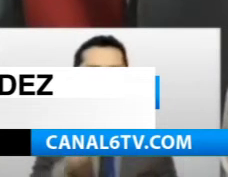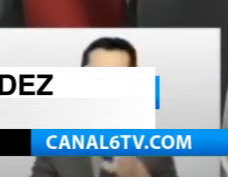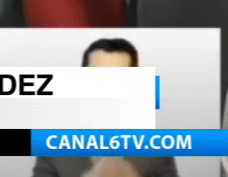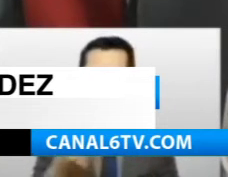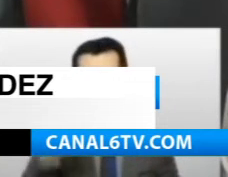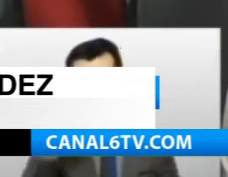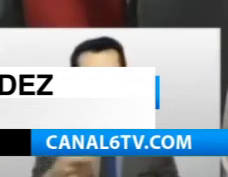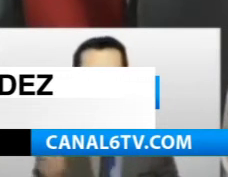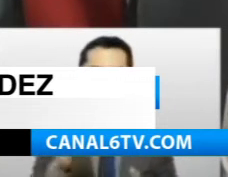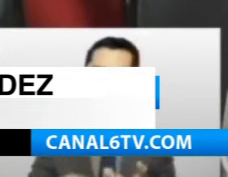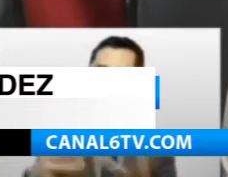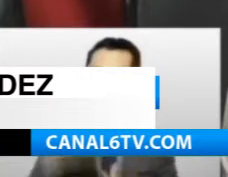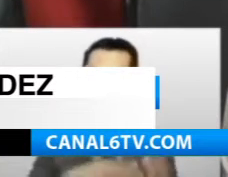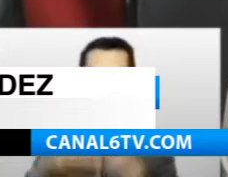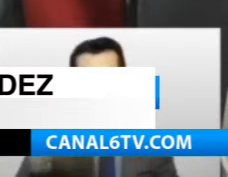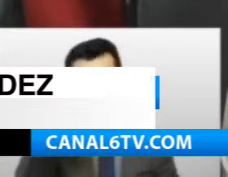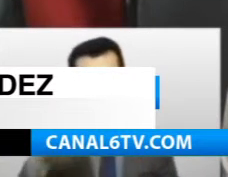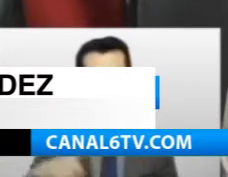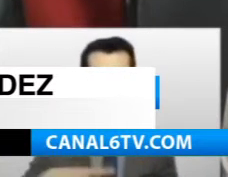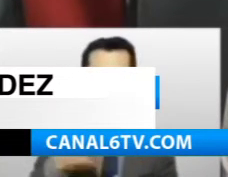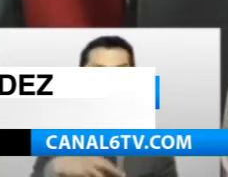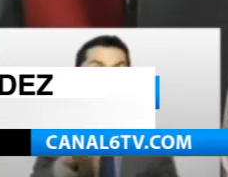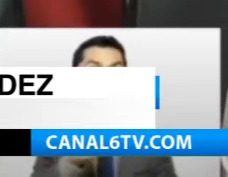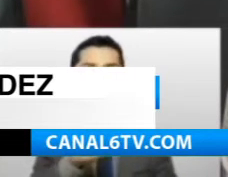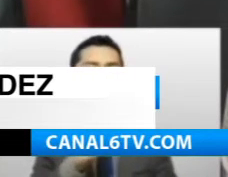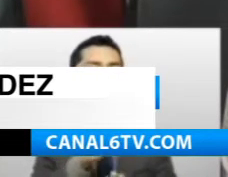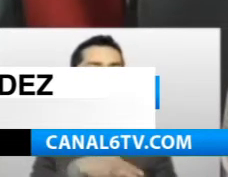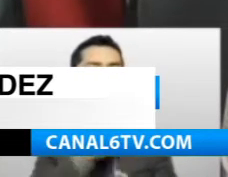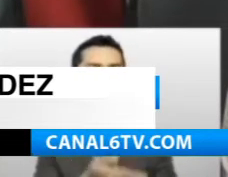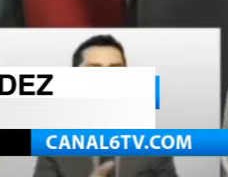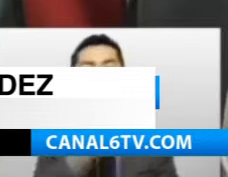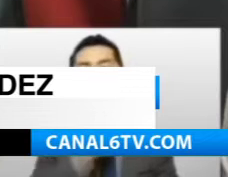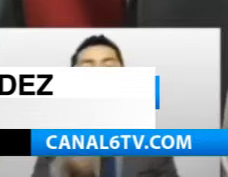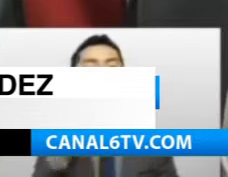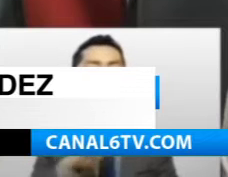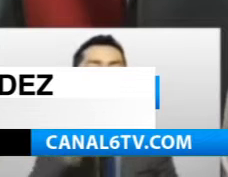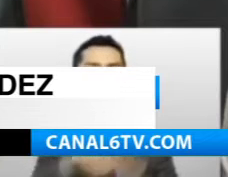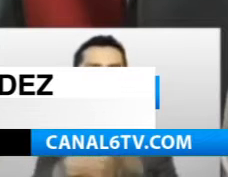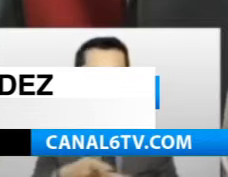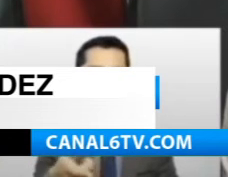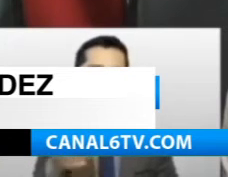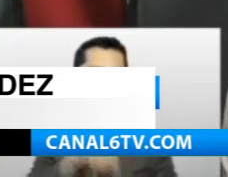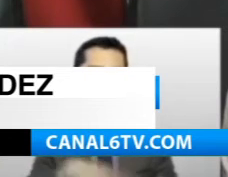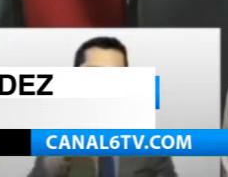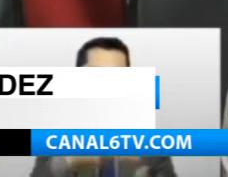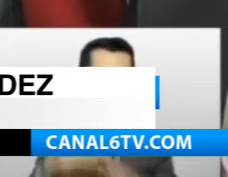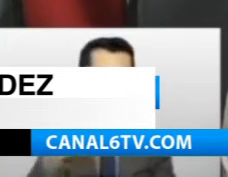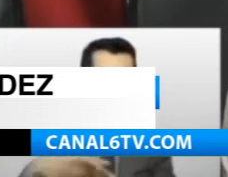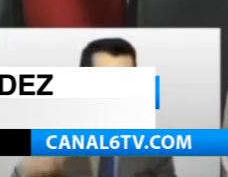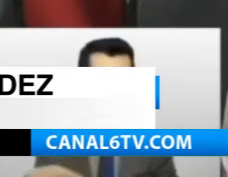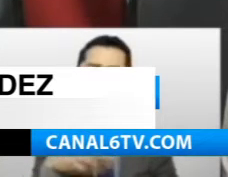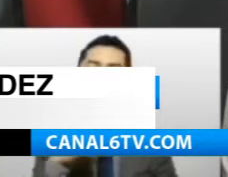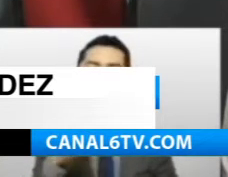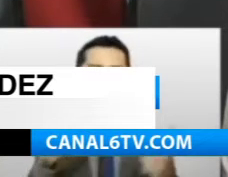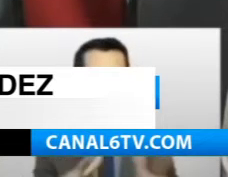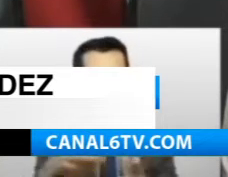inversión pública pero sin dañar el bolsillo de las y los mexiquense y sobre todo promover el apoyo